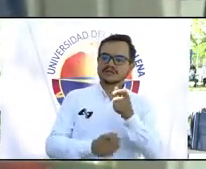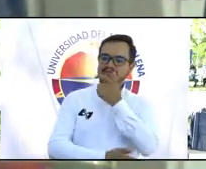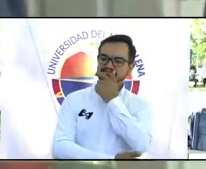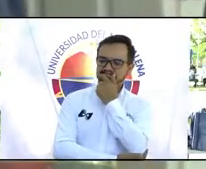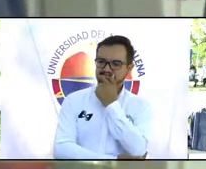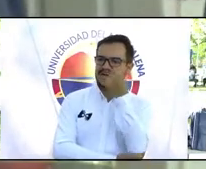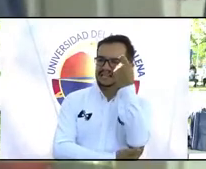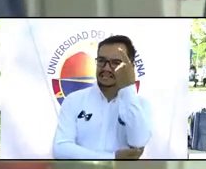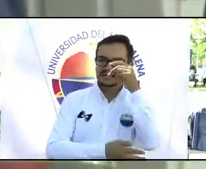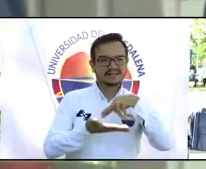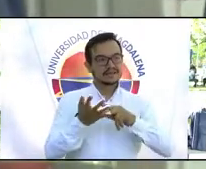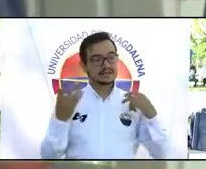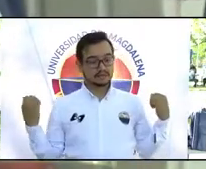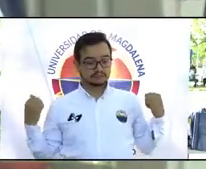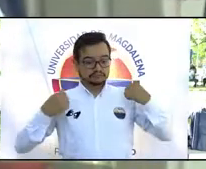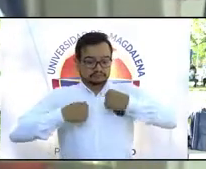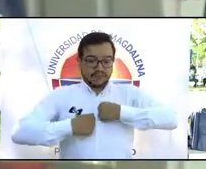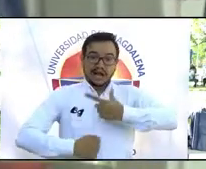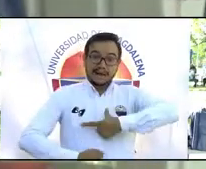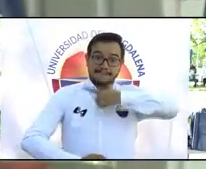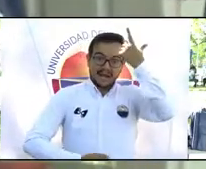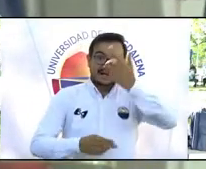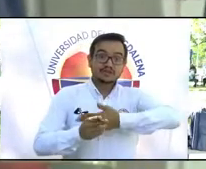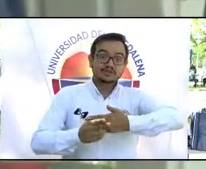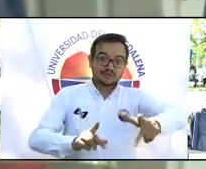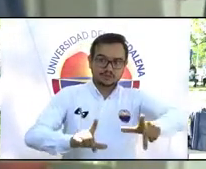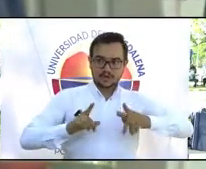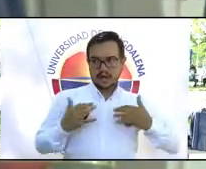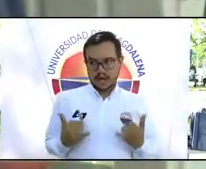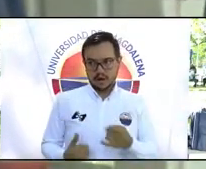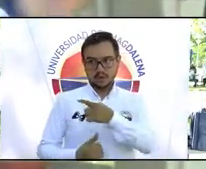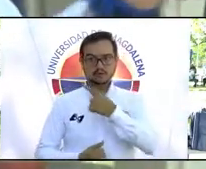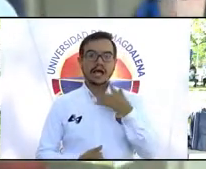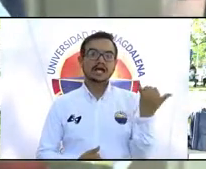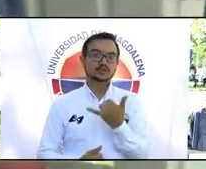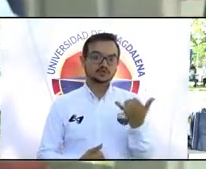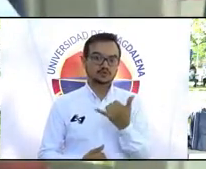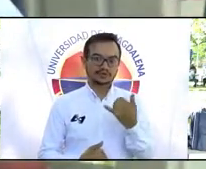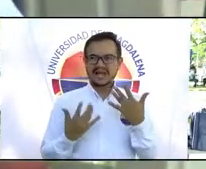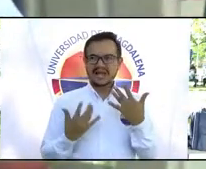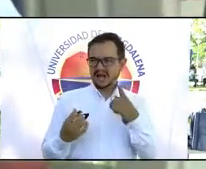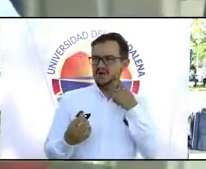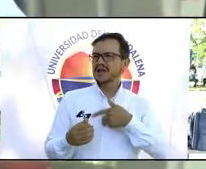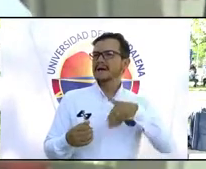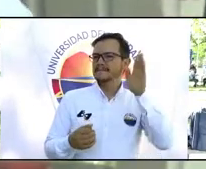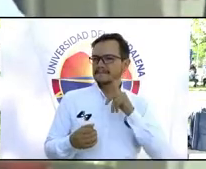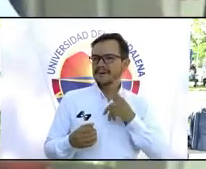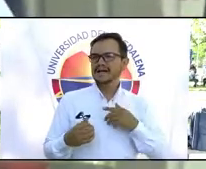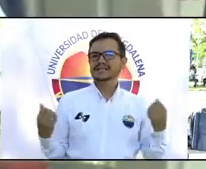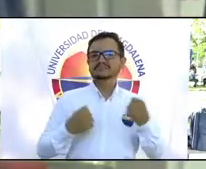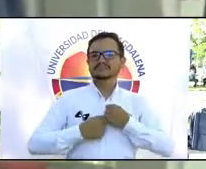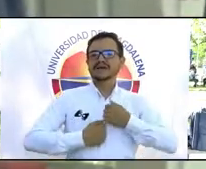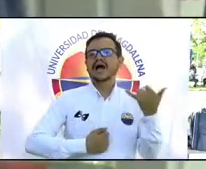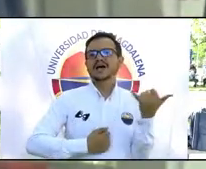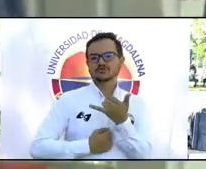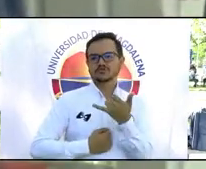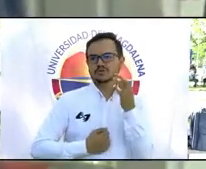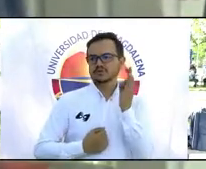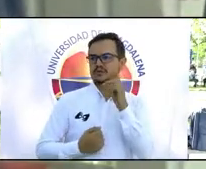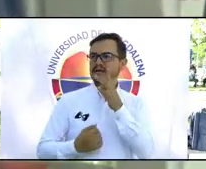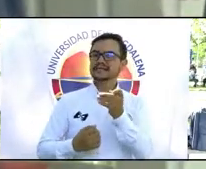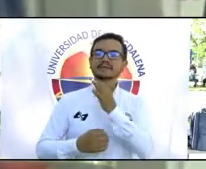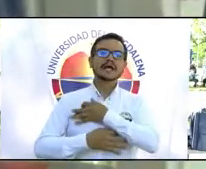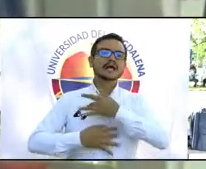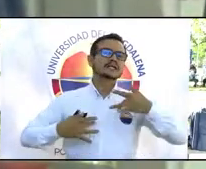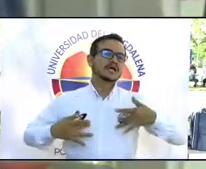de esa bata blanca que van a tener, hoy azules, ya la universidad se tiñe solo de azul en estos últimos días porque salud siempre son los primeros que